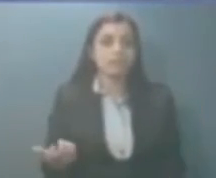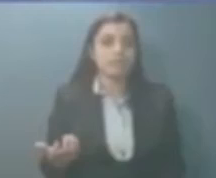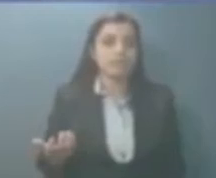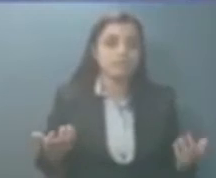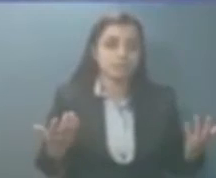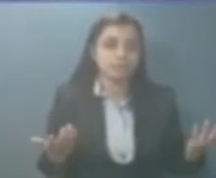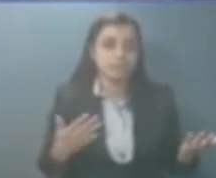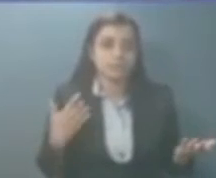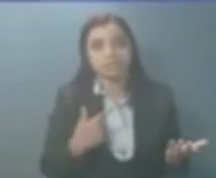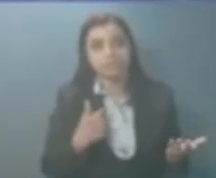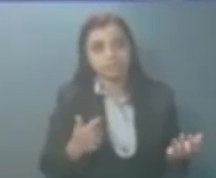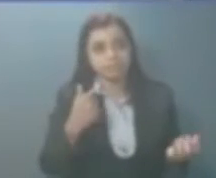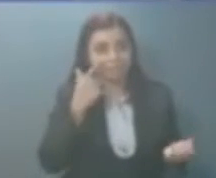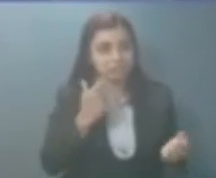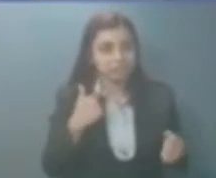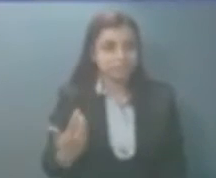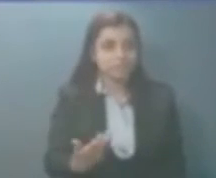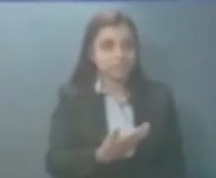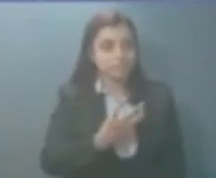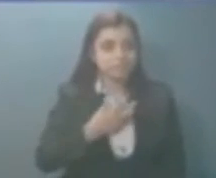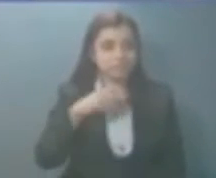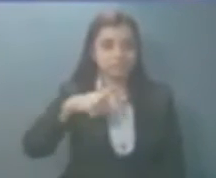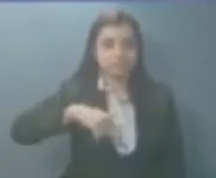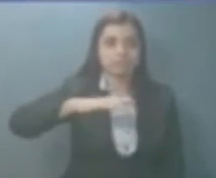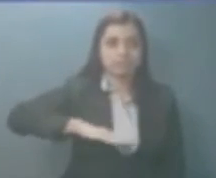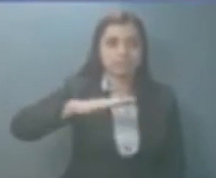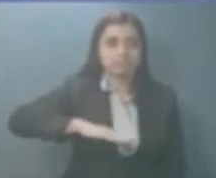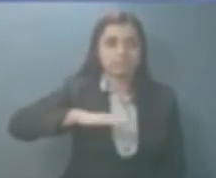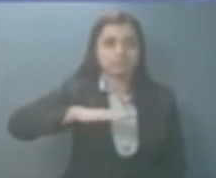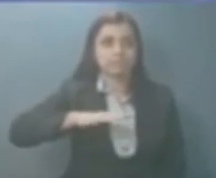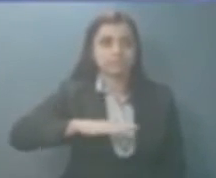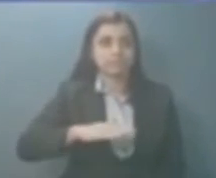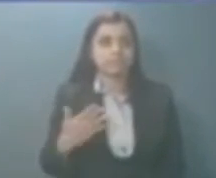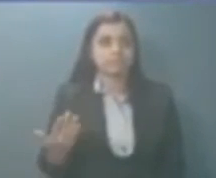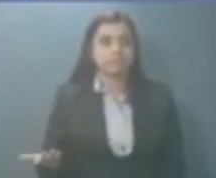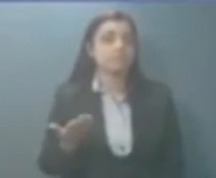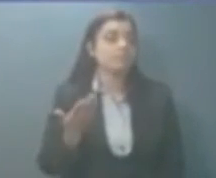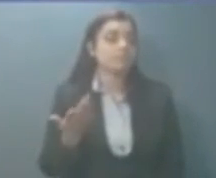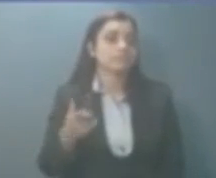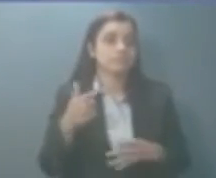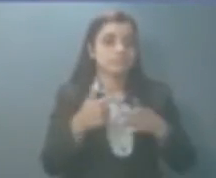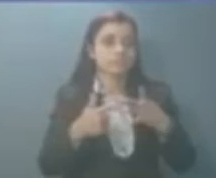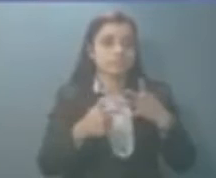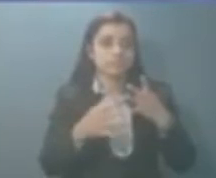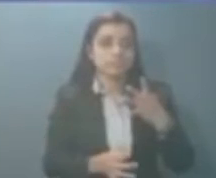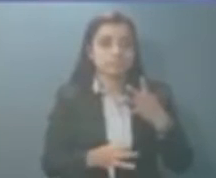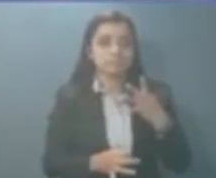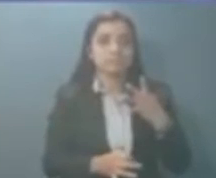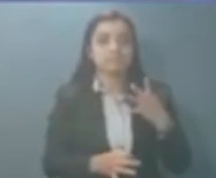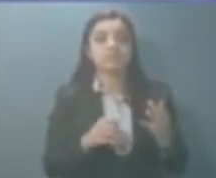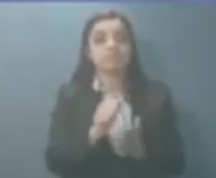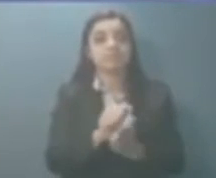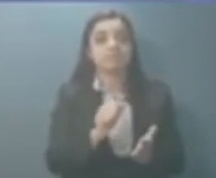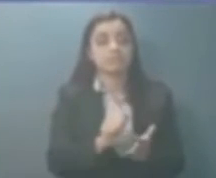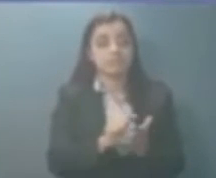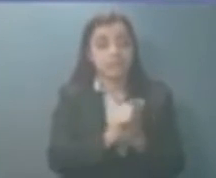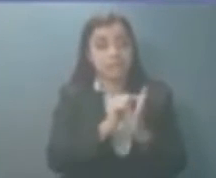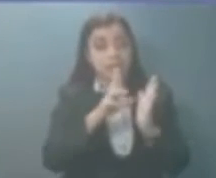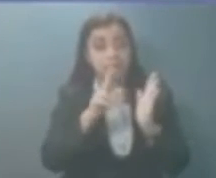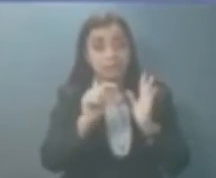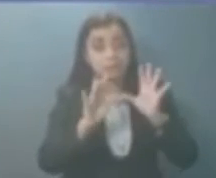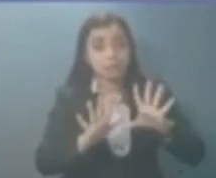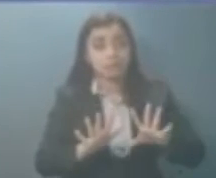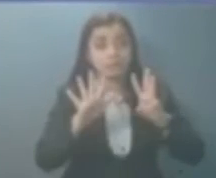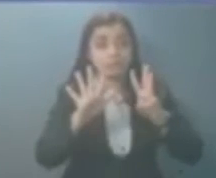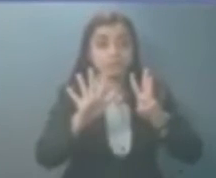porque le vamos a estar dando esta tarde un giro a la ley, a la reforma del artículo 18, y